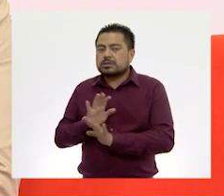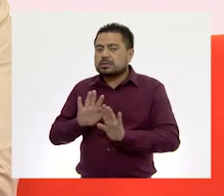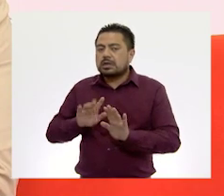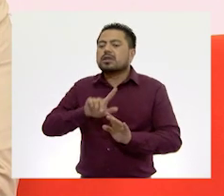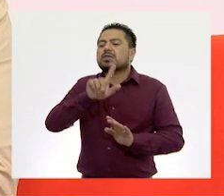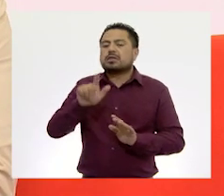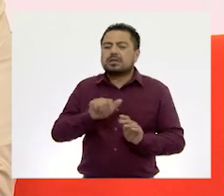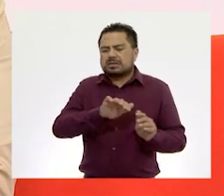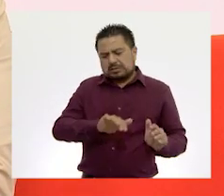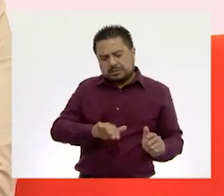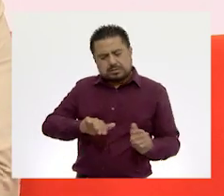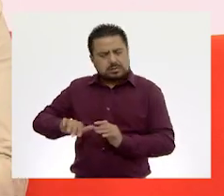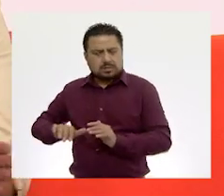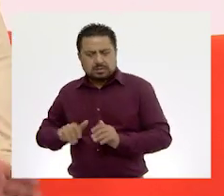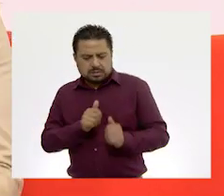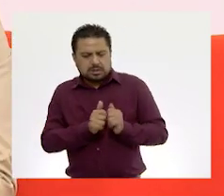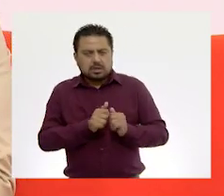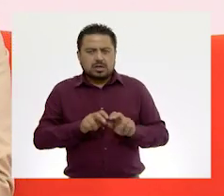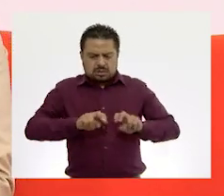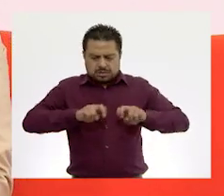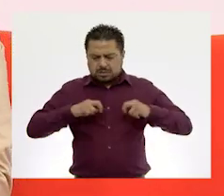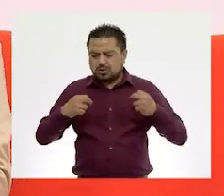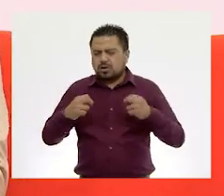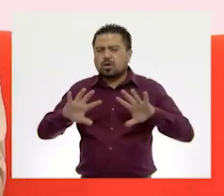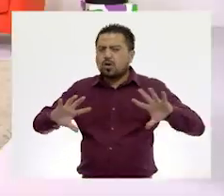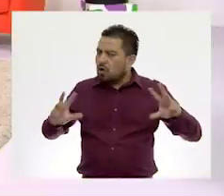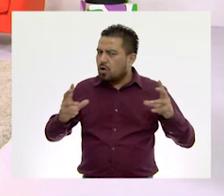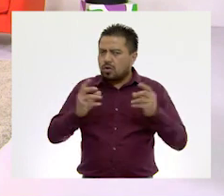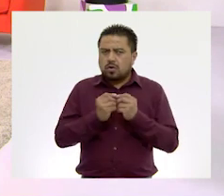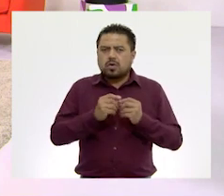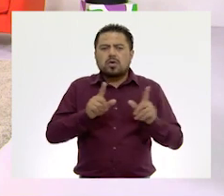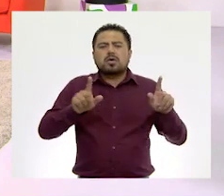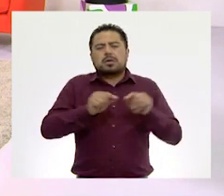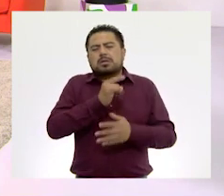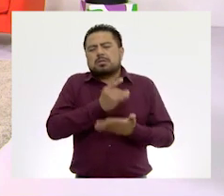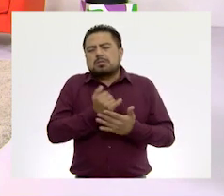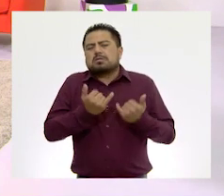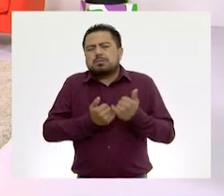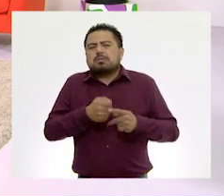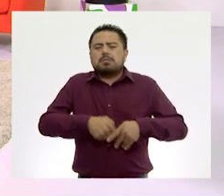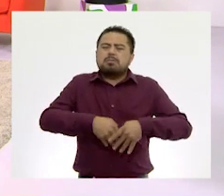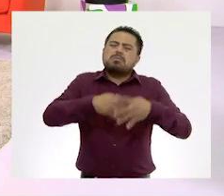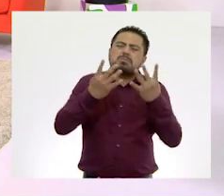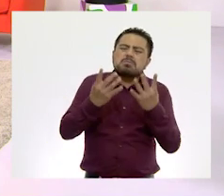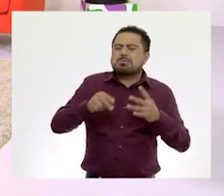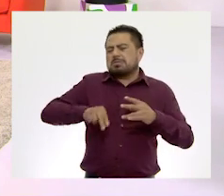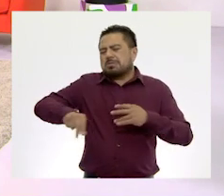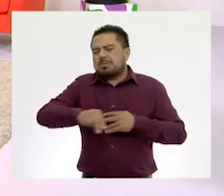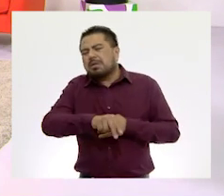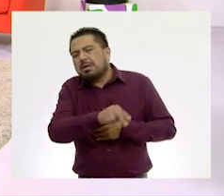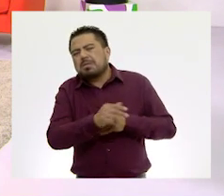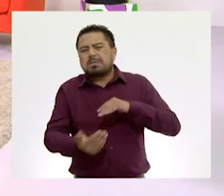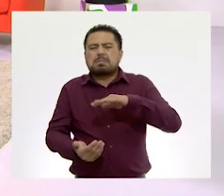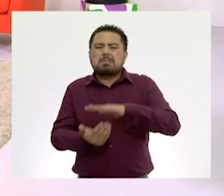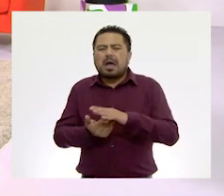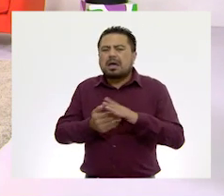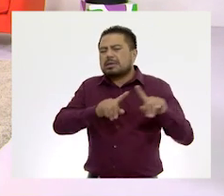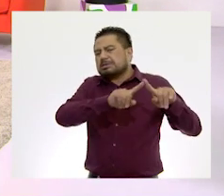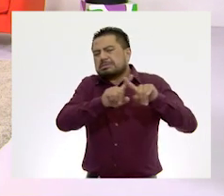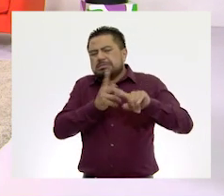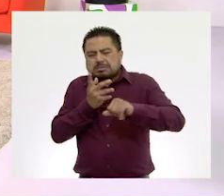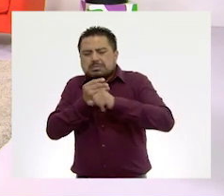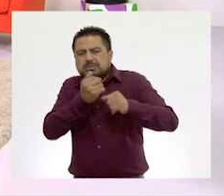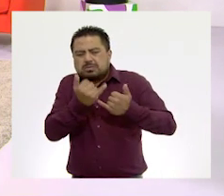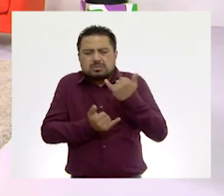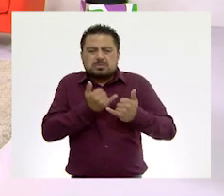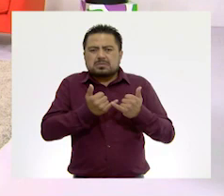rato los aparatos y sentarnos todos, ¿no? Simplemente el juego de la oca, juegos de mesa, no sé. Ahora hay también estrategias y